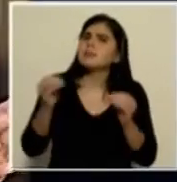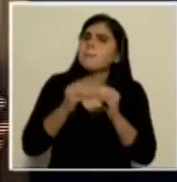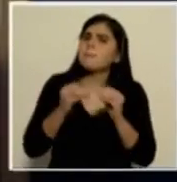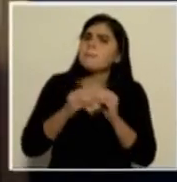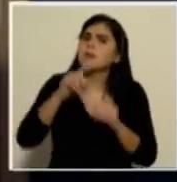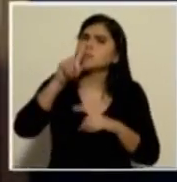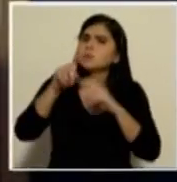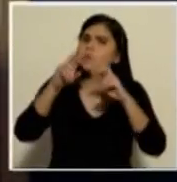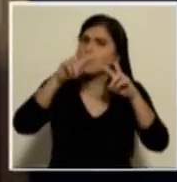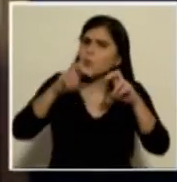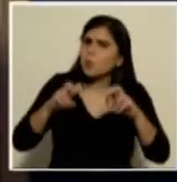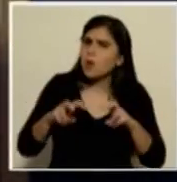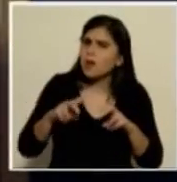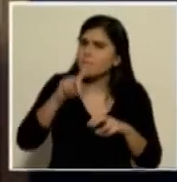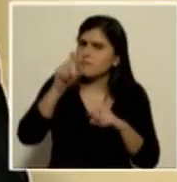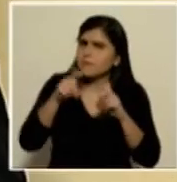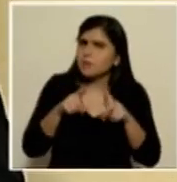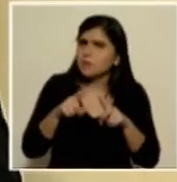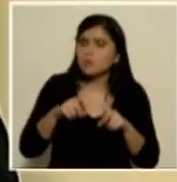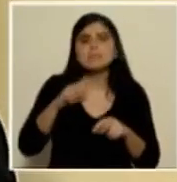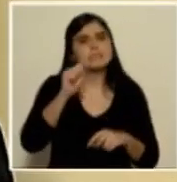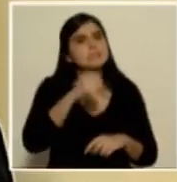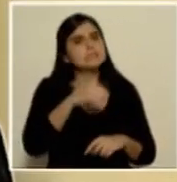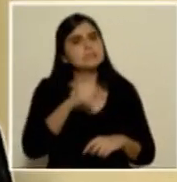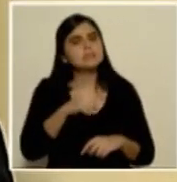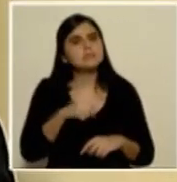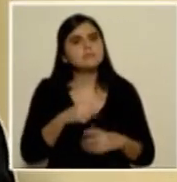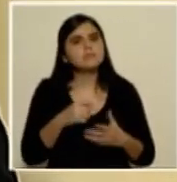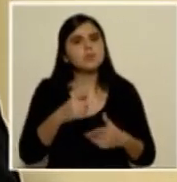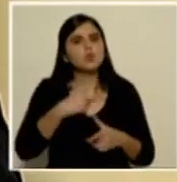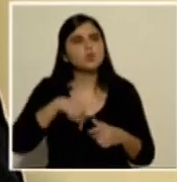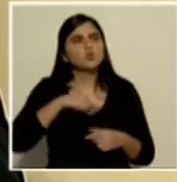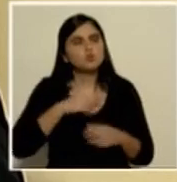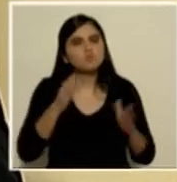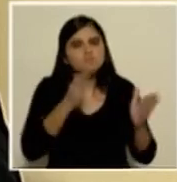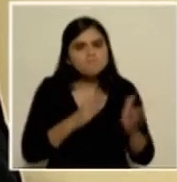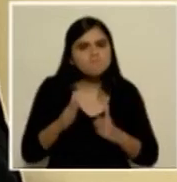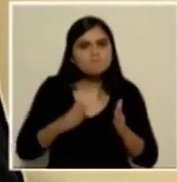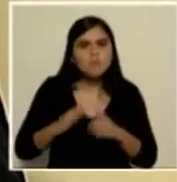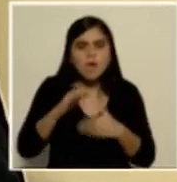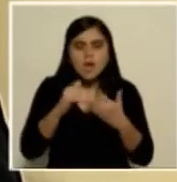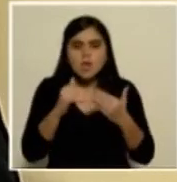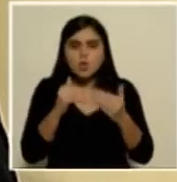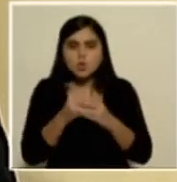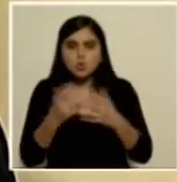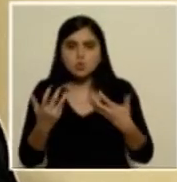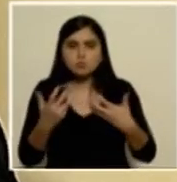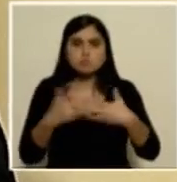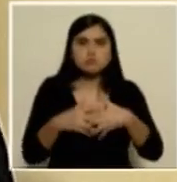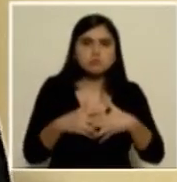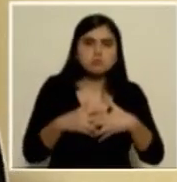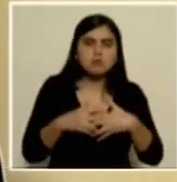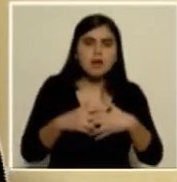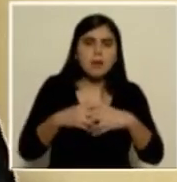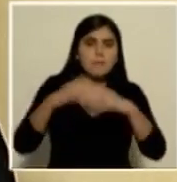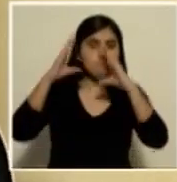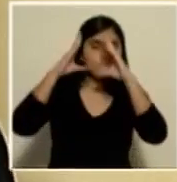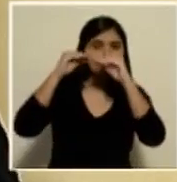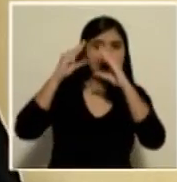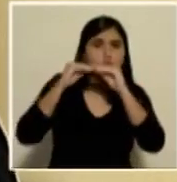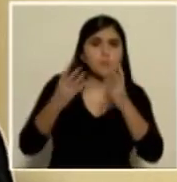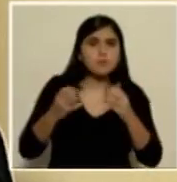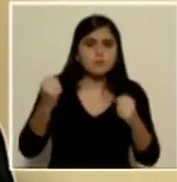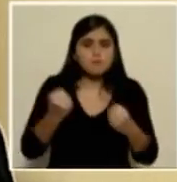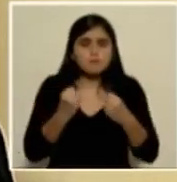cantidad de pruebas? Sí, estamos haciendo los diferentes operativos y organizando mucho toda la parte de fluidez de la información, de, como le digo, de fortalecer